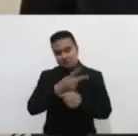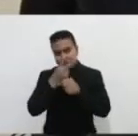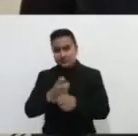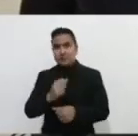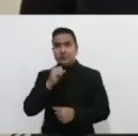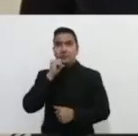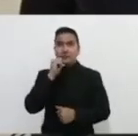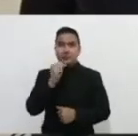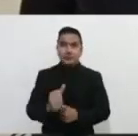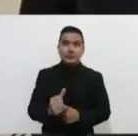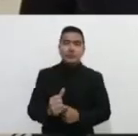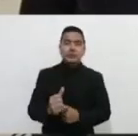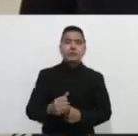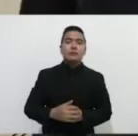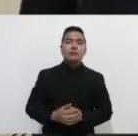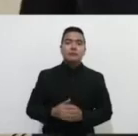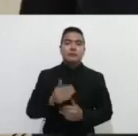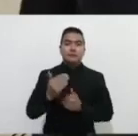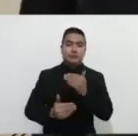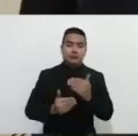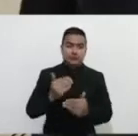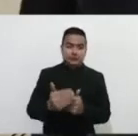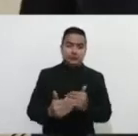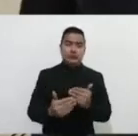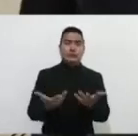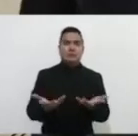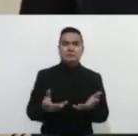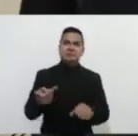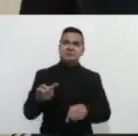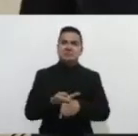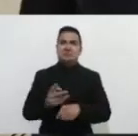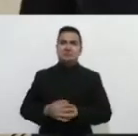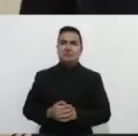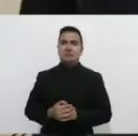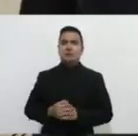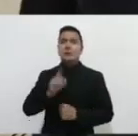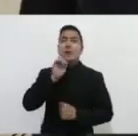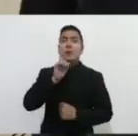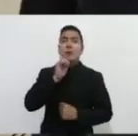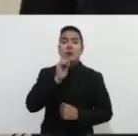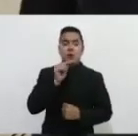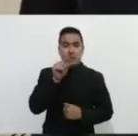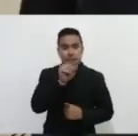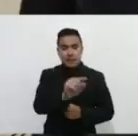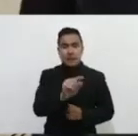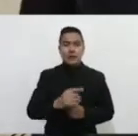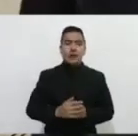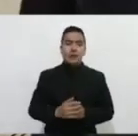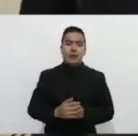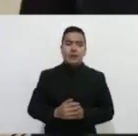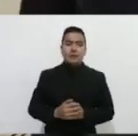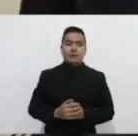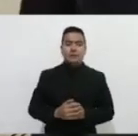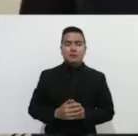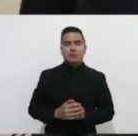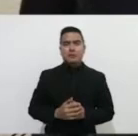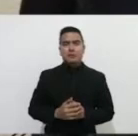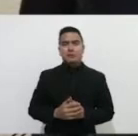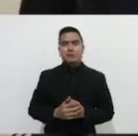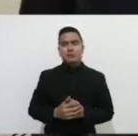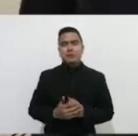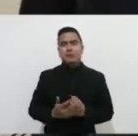reunión del cabildo, entonces eso quiere decir que esa mujer ya no va a